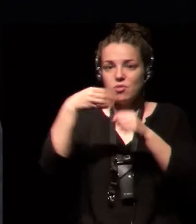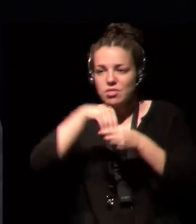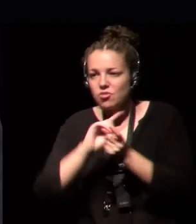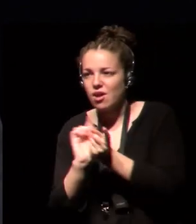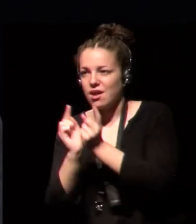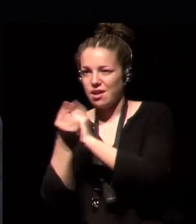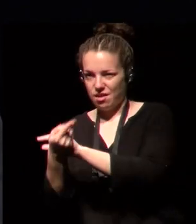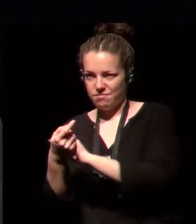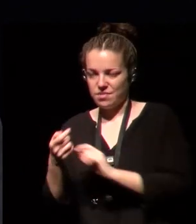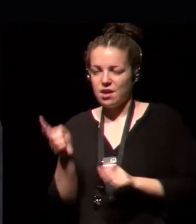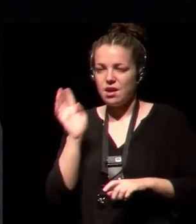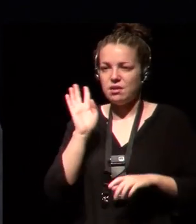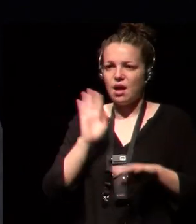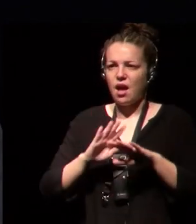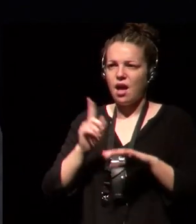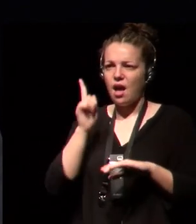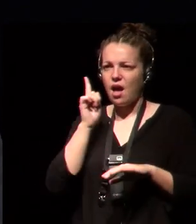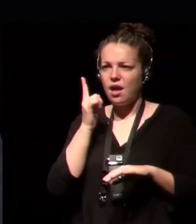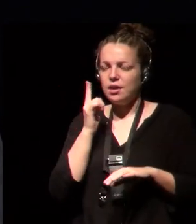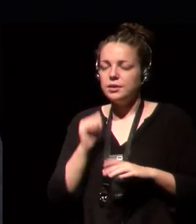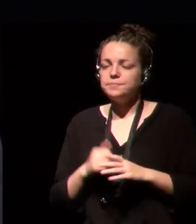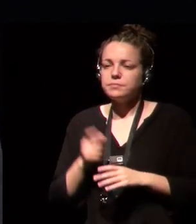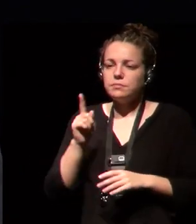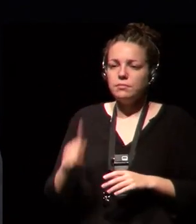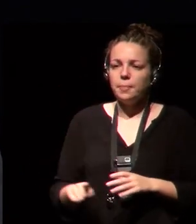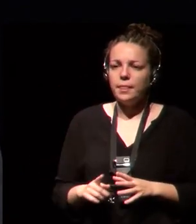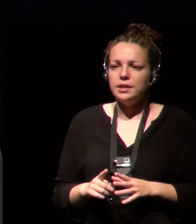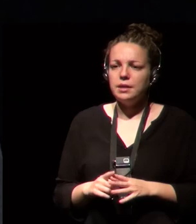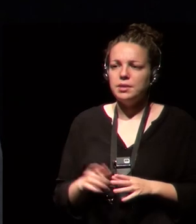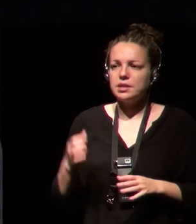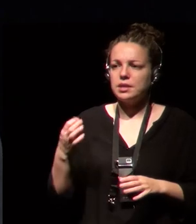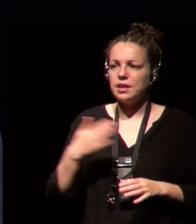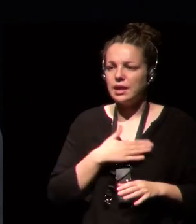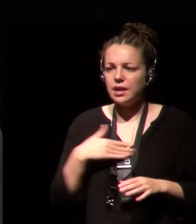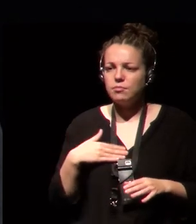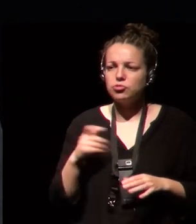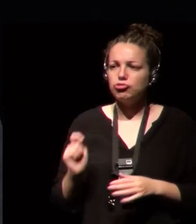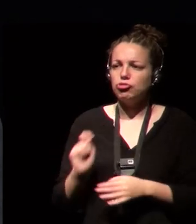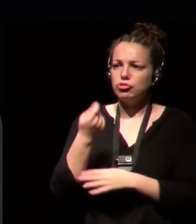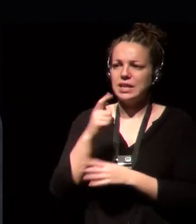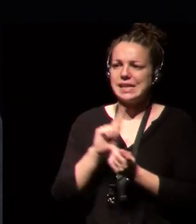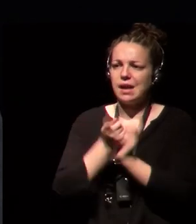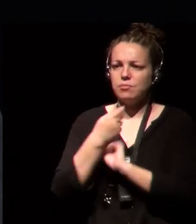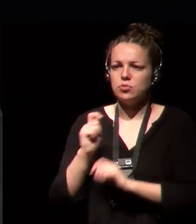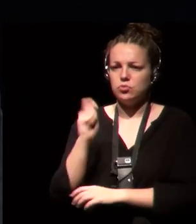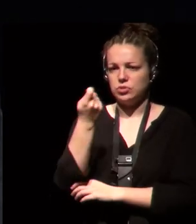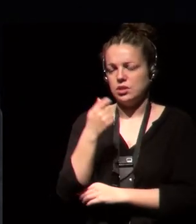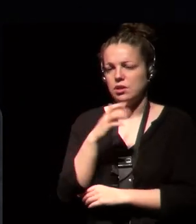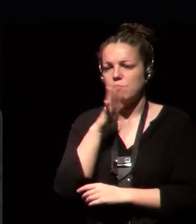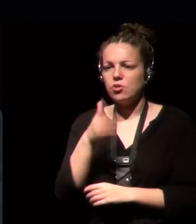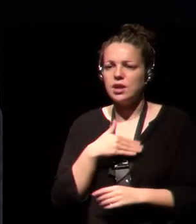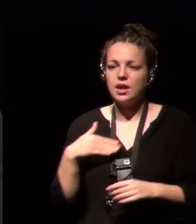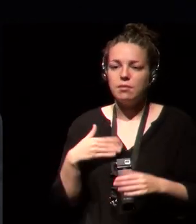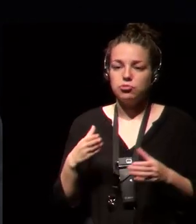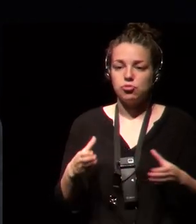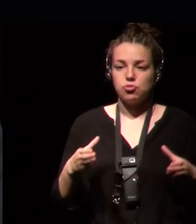trabajo y para amplificarlas, para conseguir un cambio que emana de la comunidad del arte